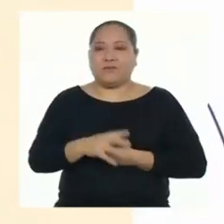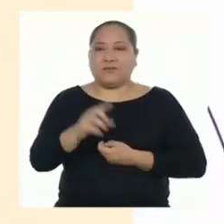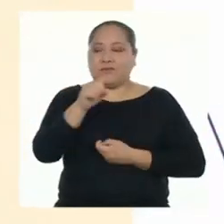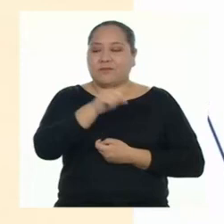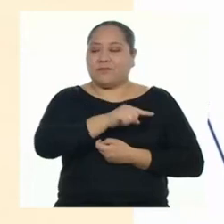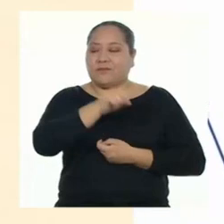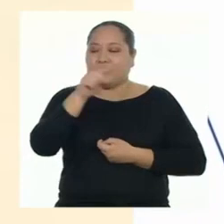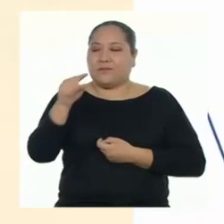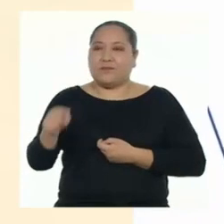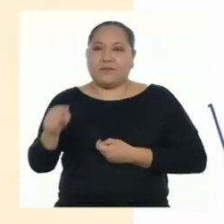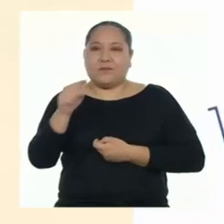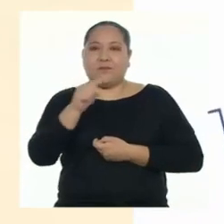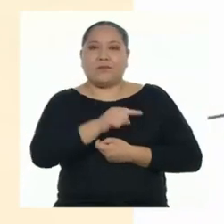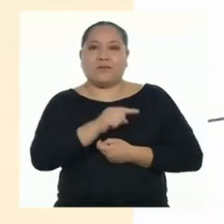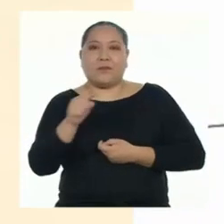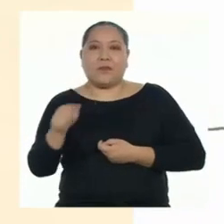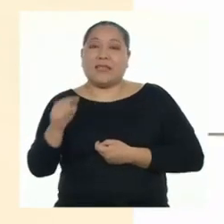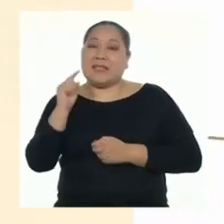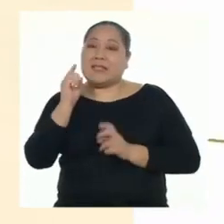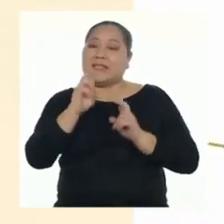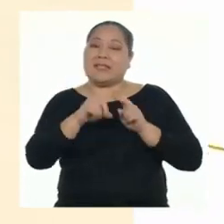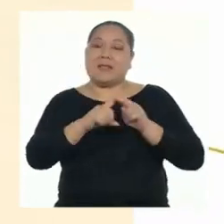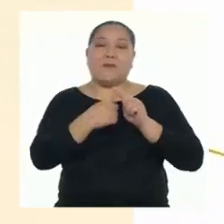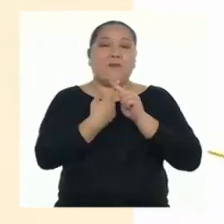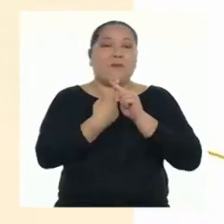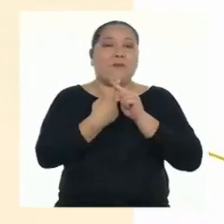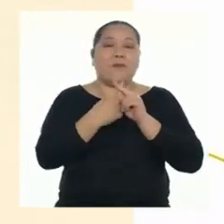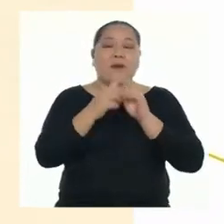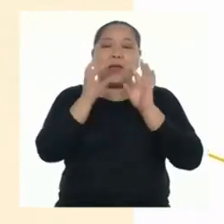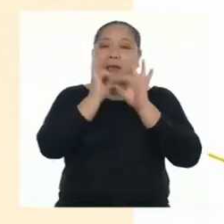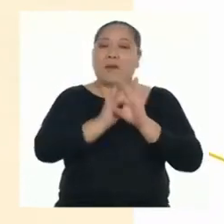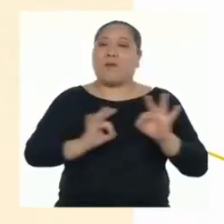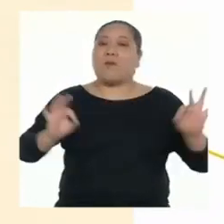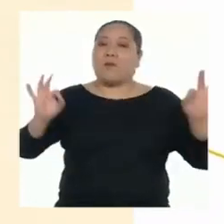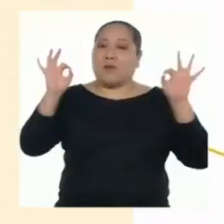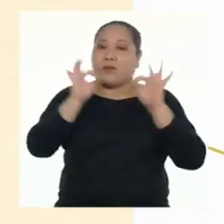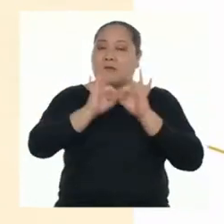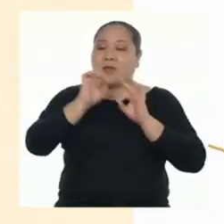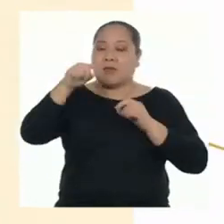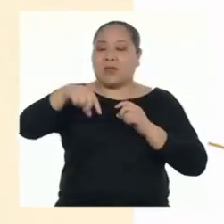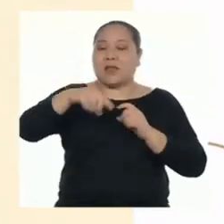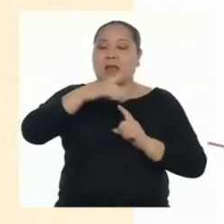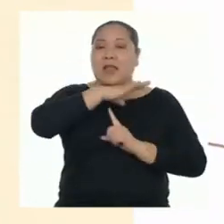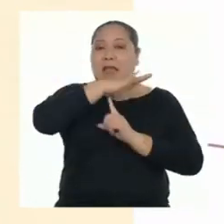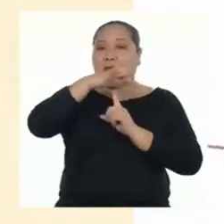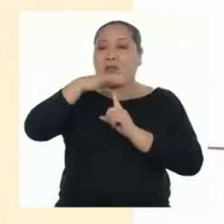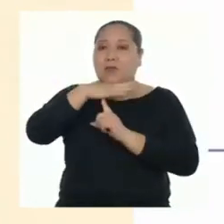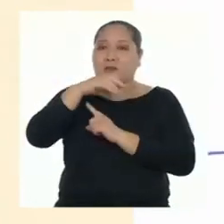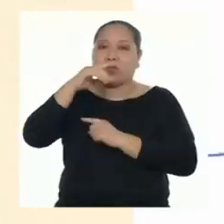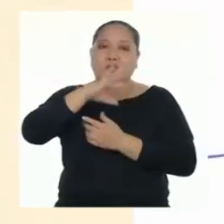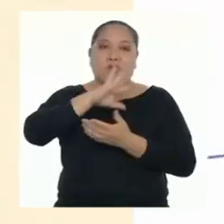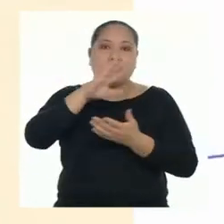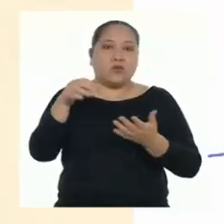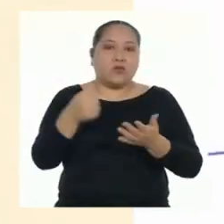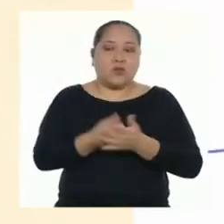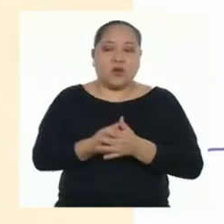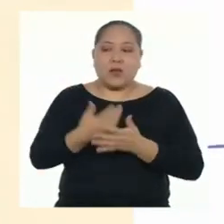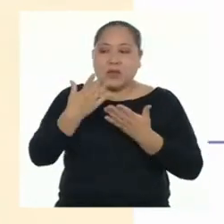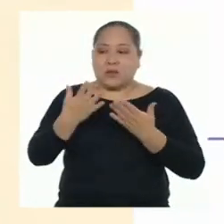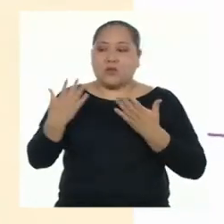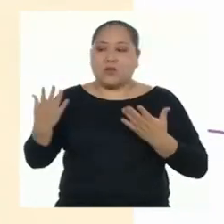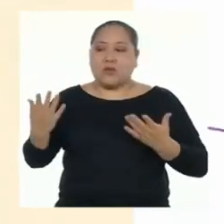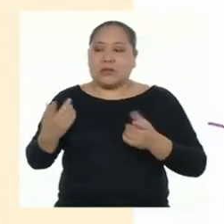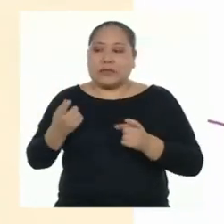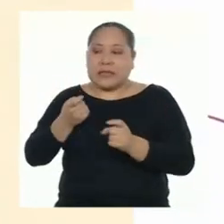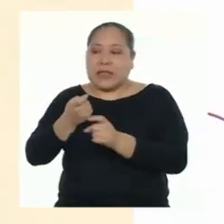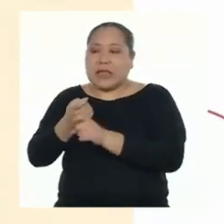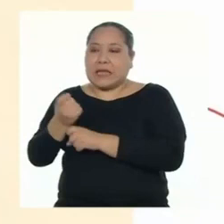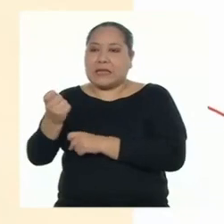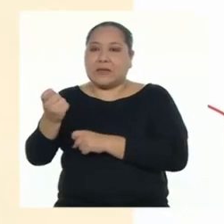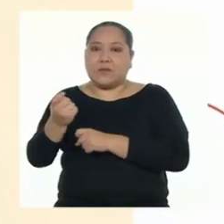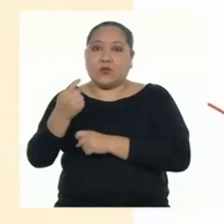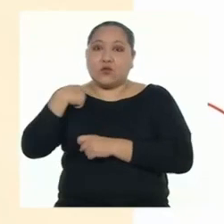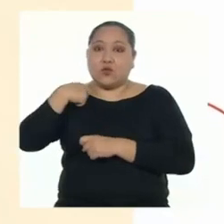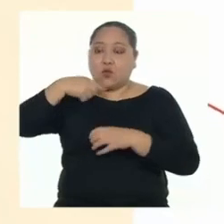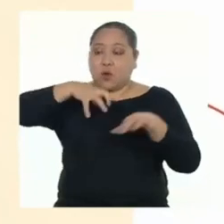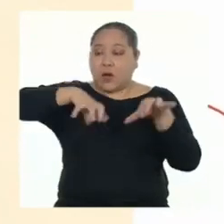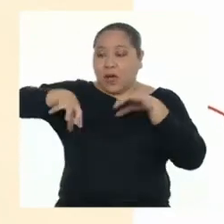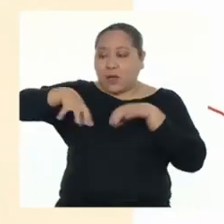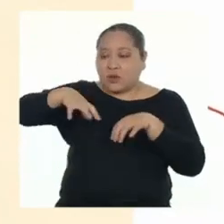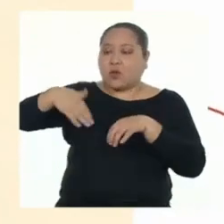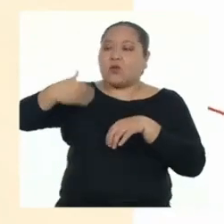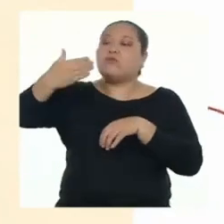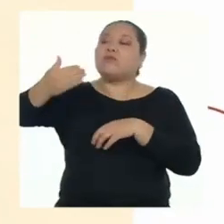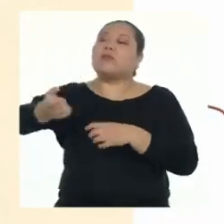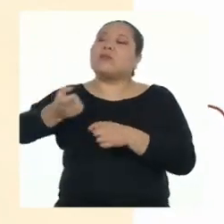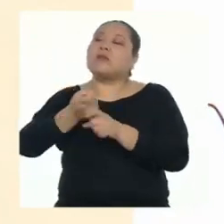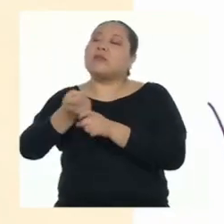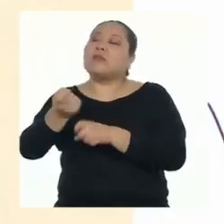es una de las relaciones esenciales en la naturaleza. No olvidemos que todos nos afectamos a todos.